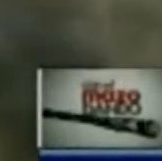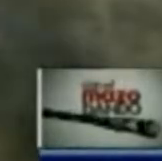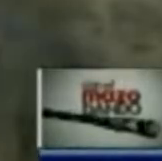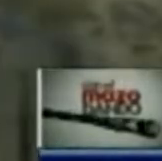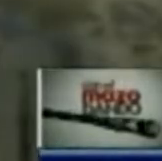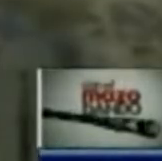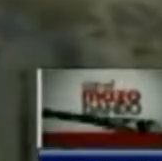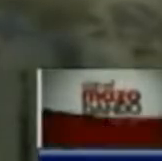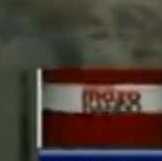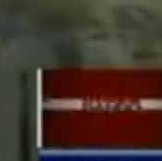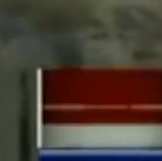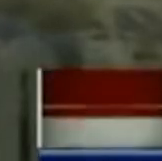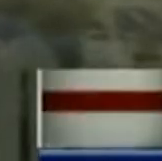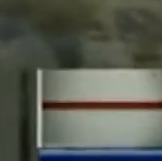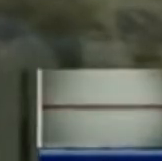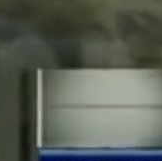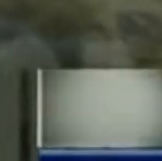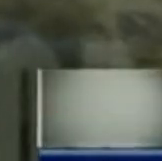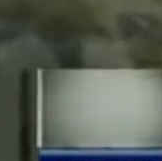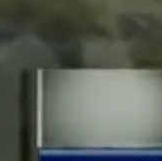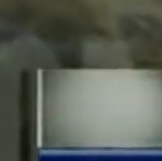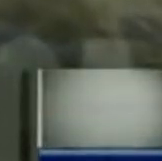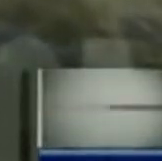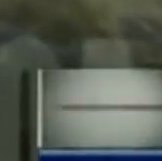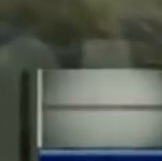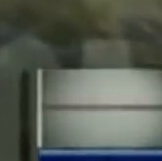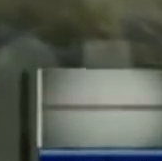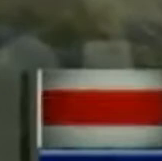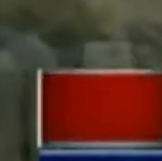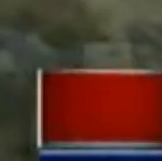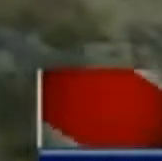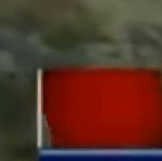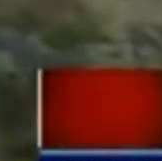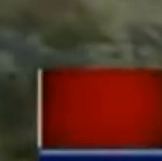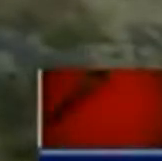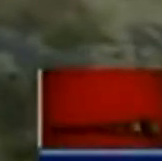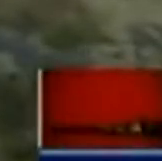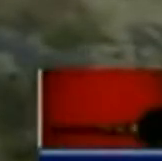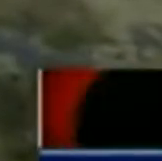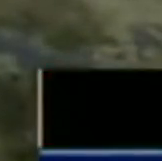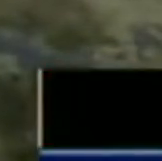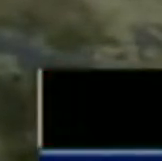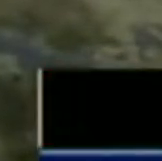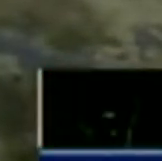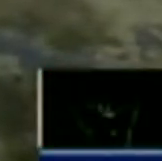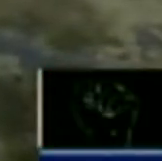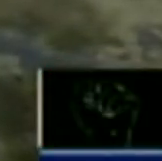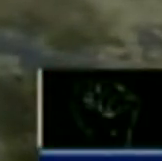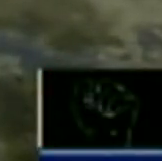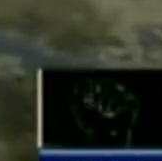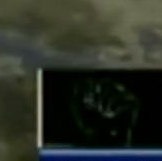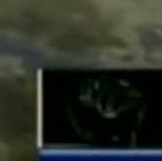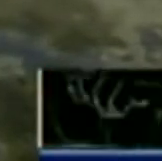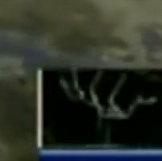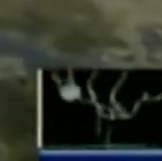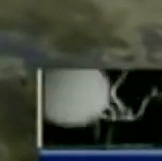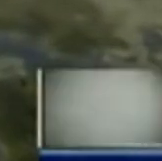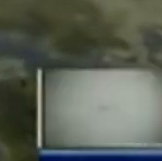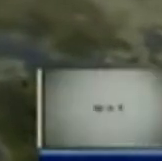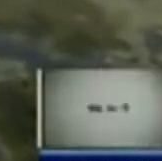para amar la patria para honrar nuestra nación creo